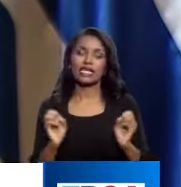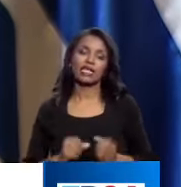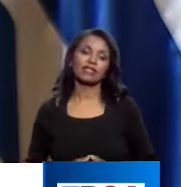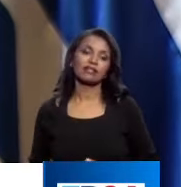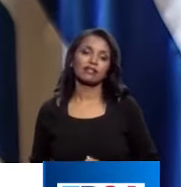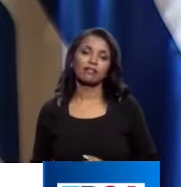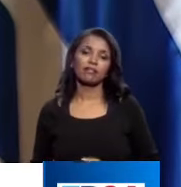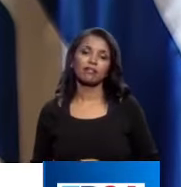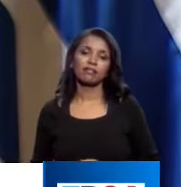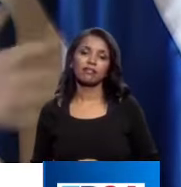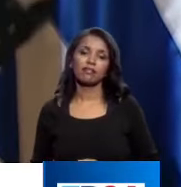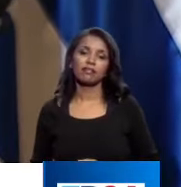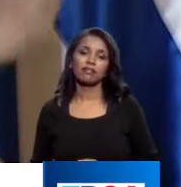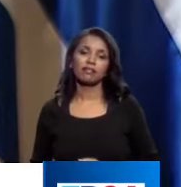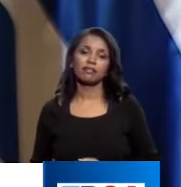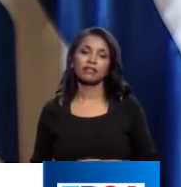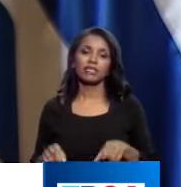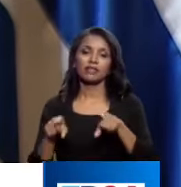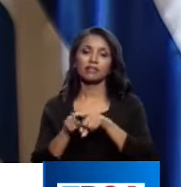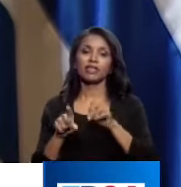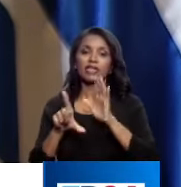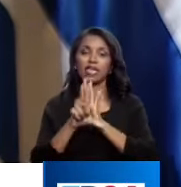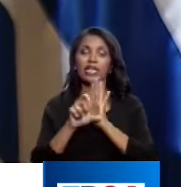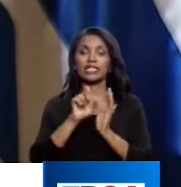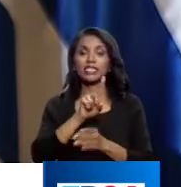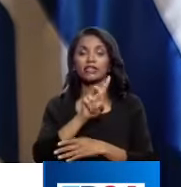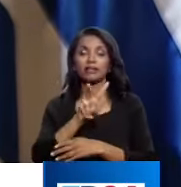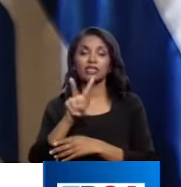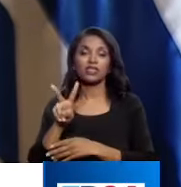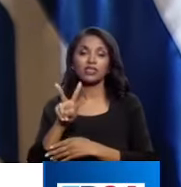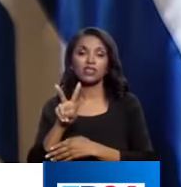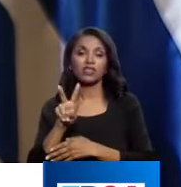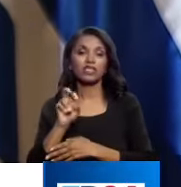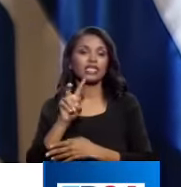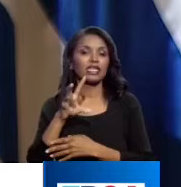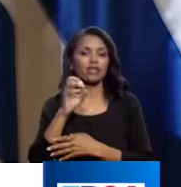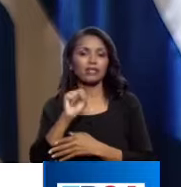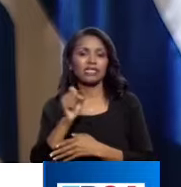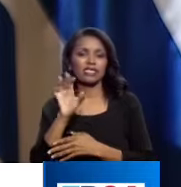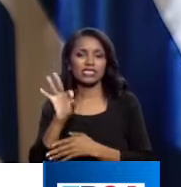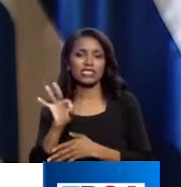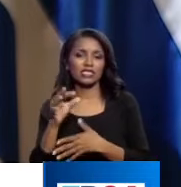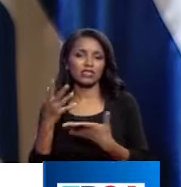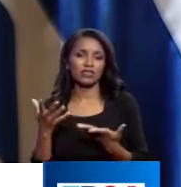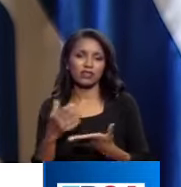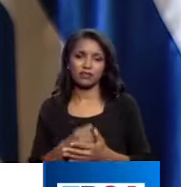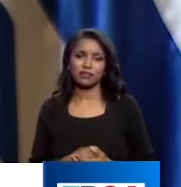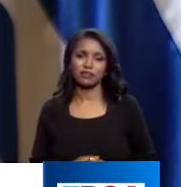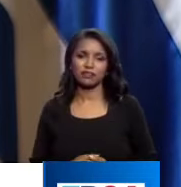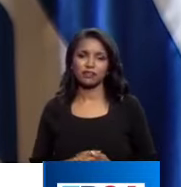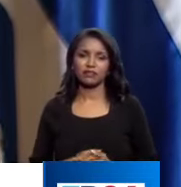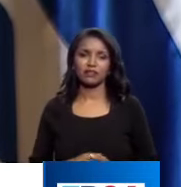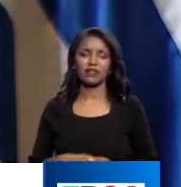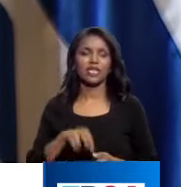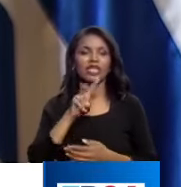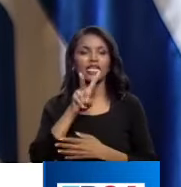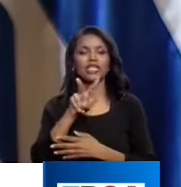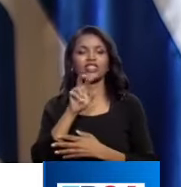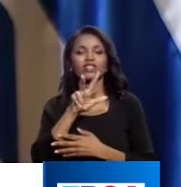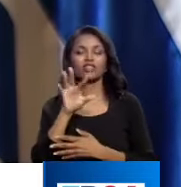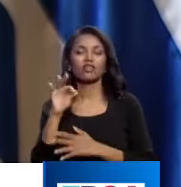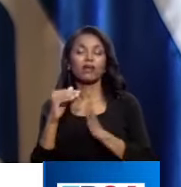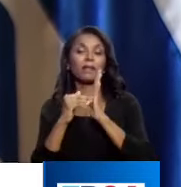y apellido. Ley 122 del 31 de diciembre del 2019, Pearl Island. ¿A quién le dieron